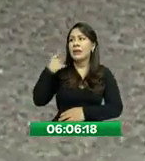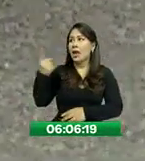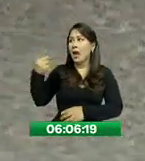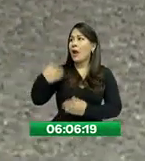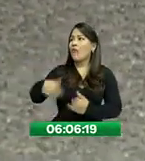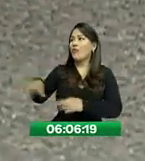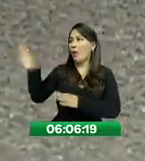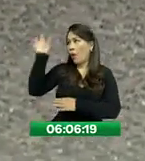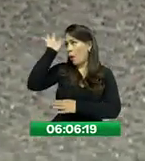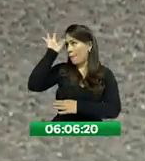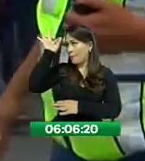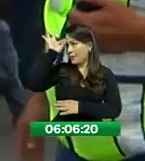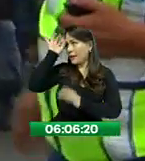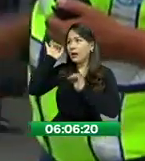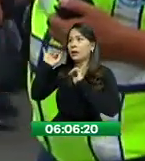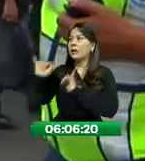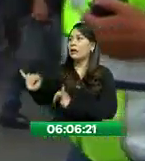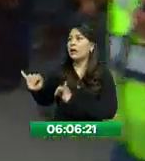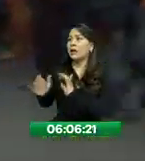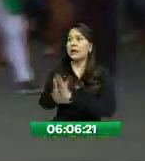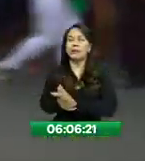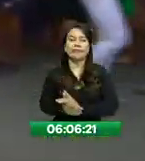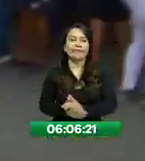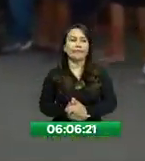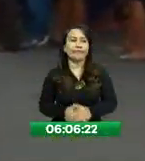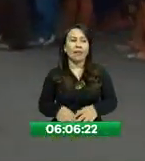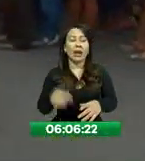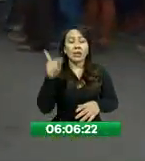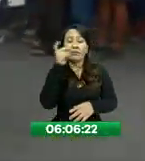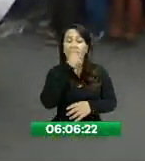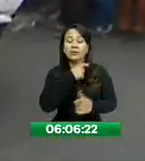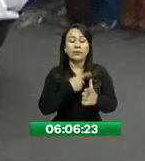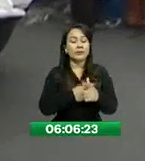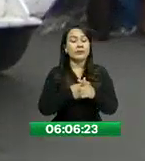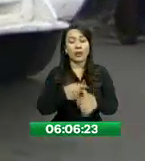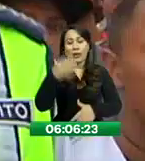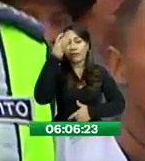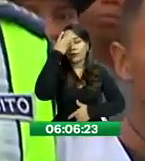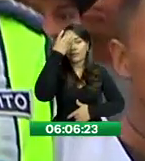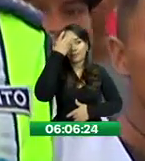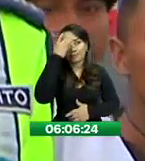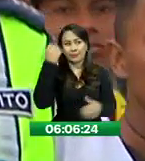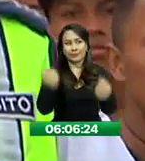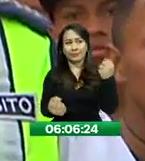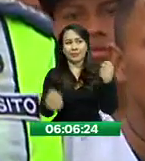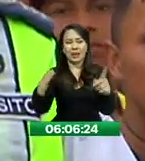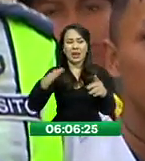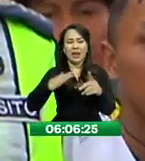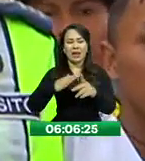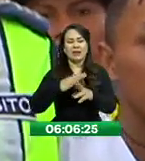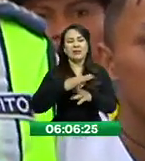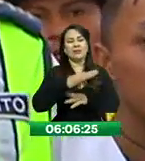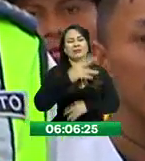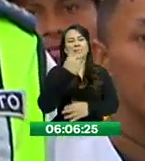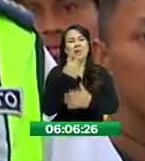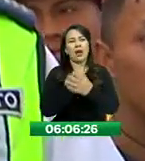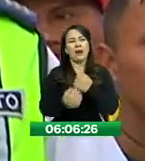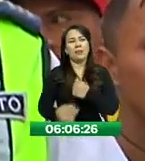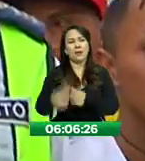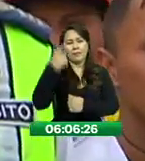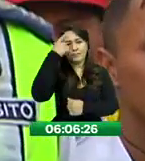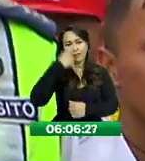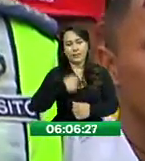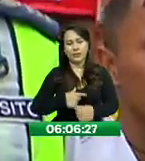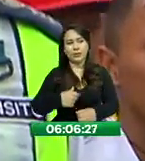a un hospital donde permanece asilada con pronóstico reservado. Parece que ha habido arrollamiento para ambos, tanto para la persona fallecida como